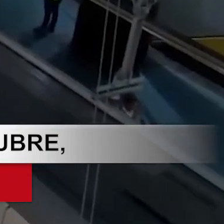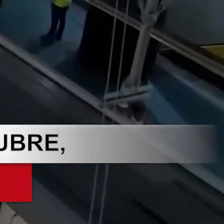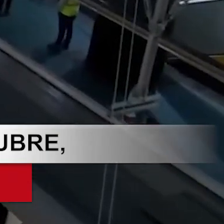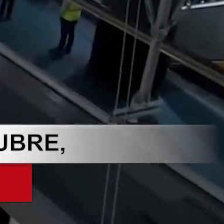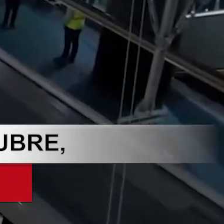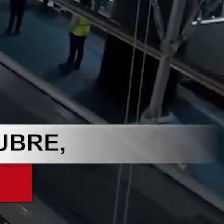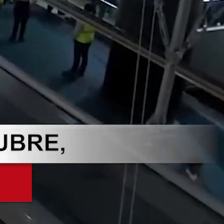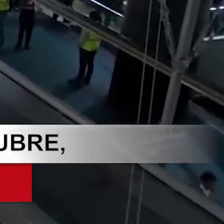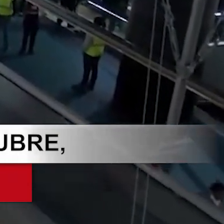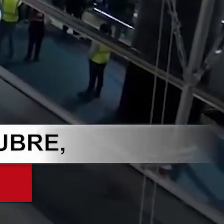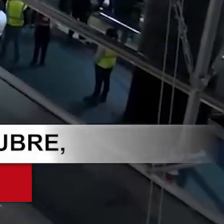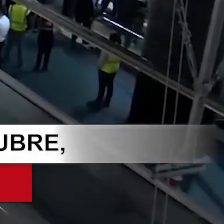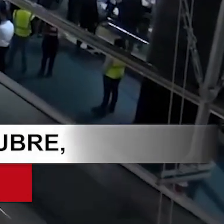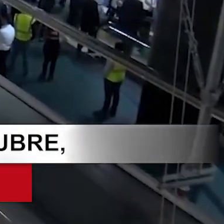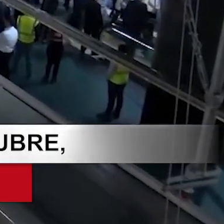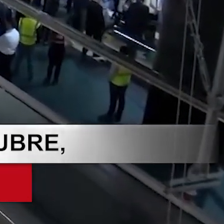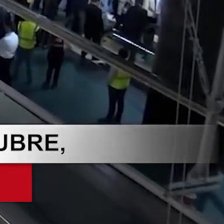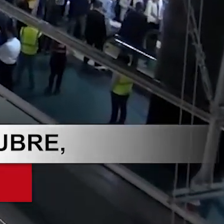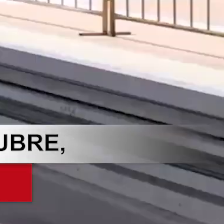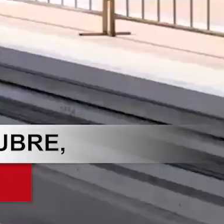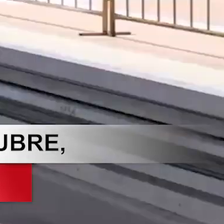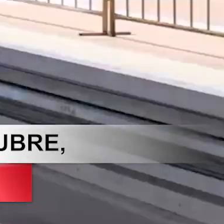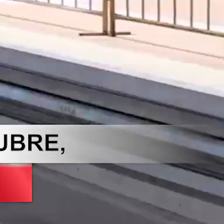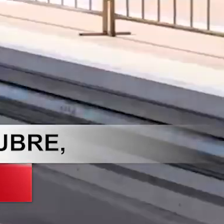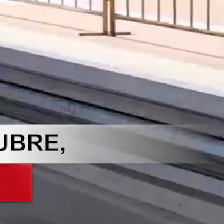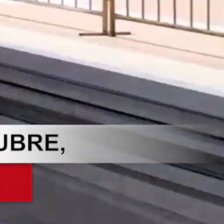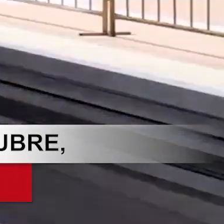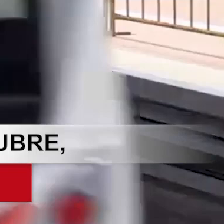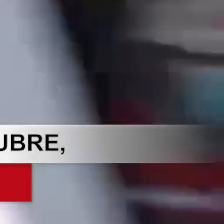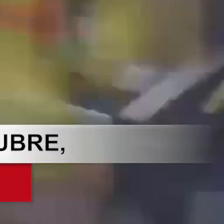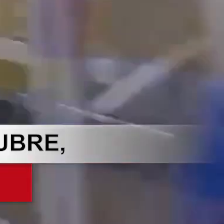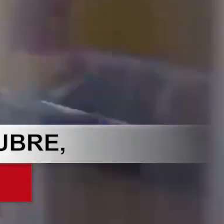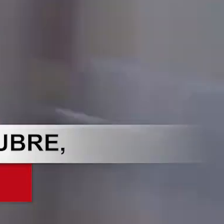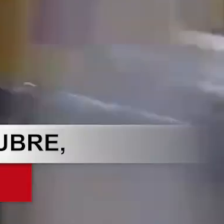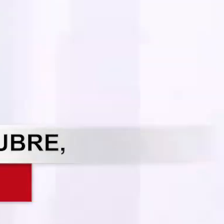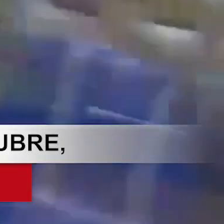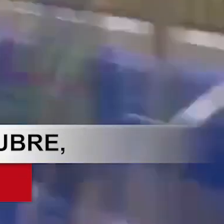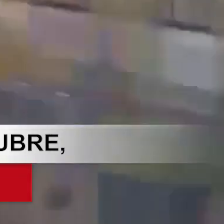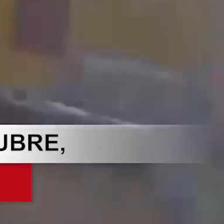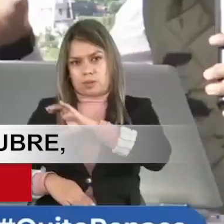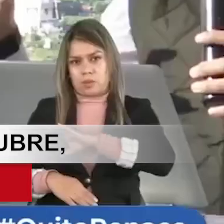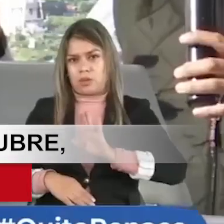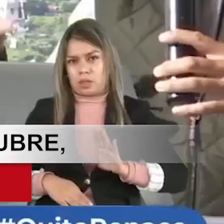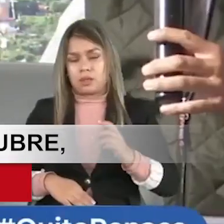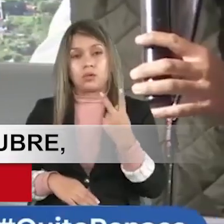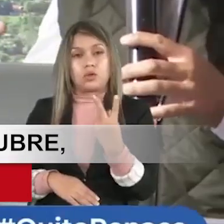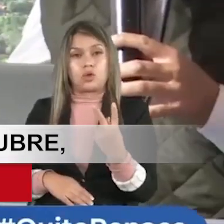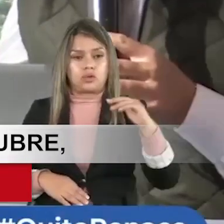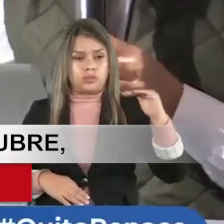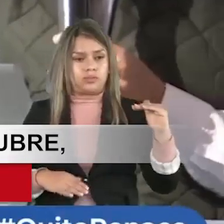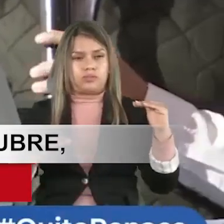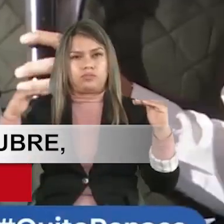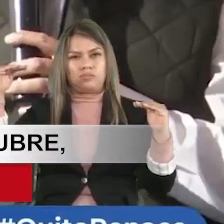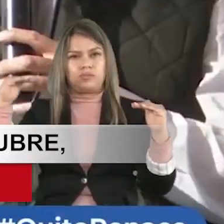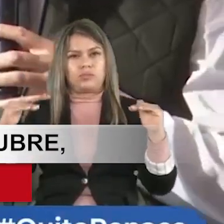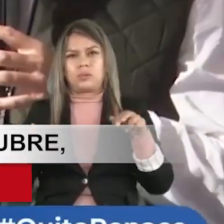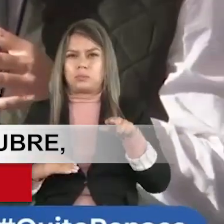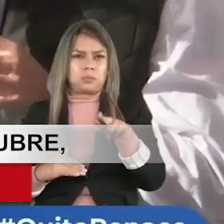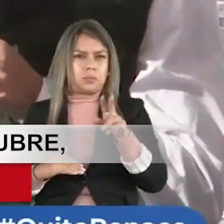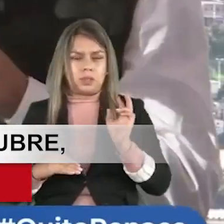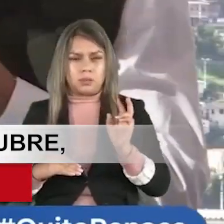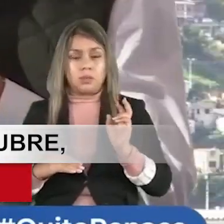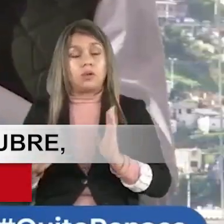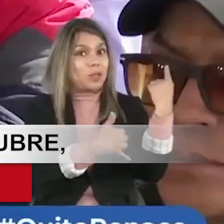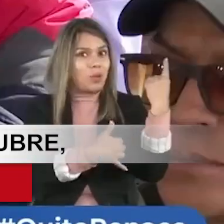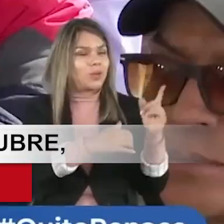al primer trimestre del 2024. La certeza sobre el nuevo cronograma del Metro de Quito, el alcalde Pavel Muñoz la tendrá